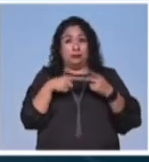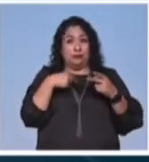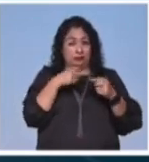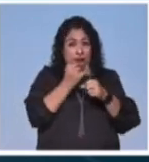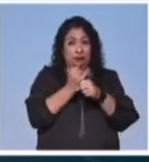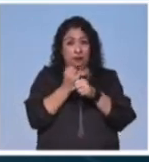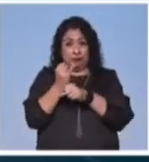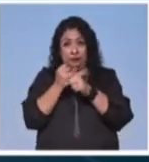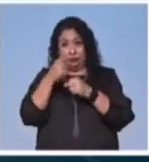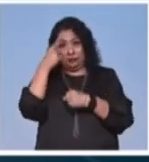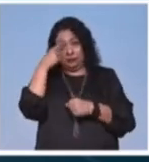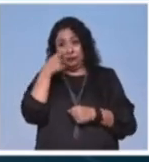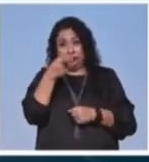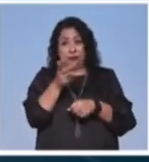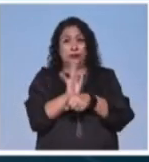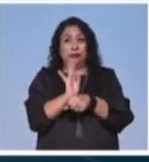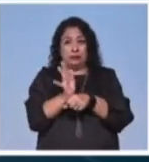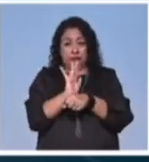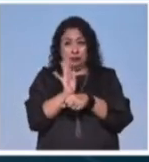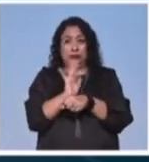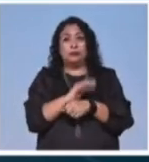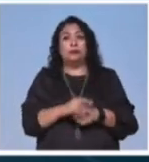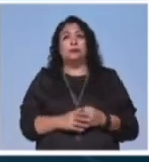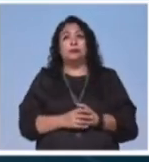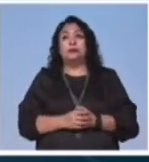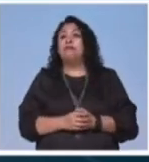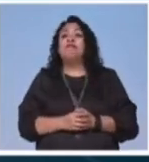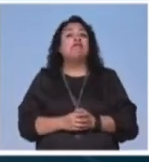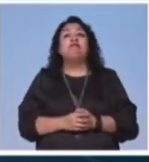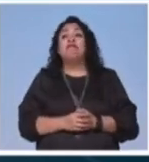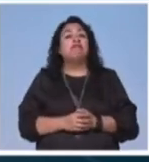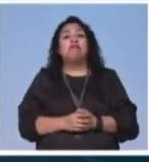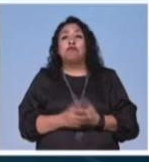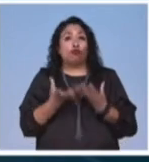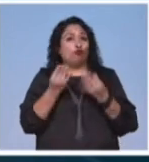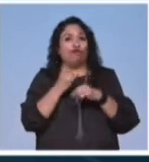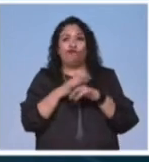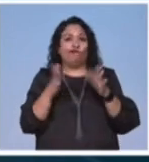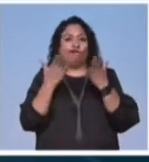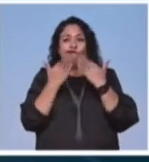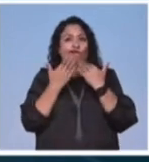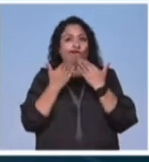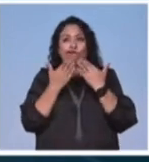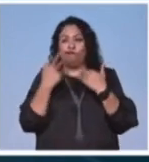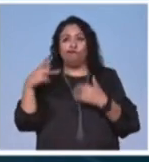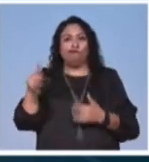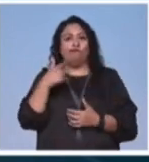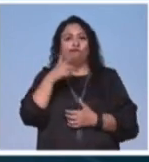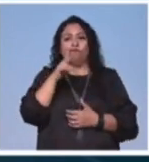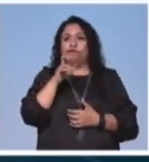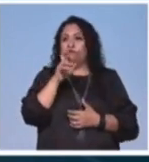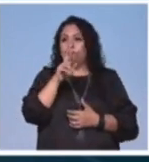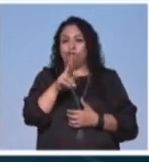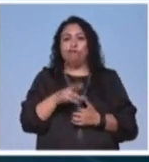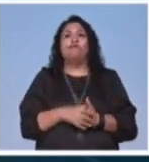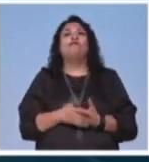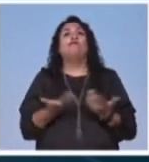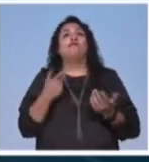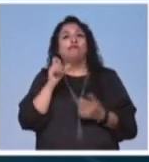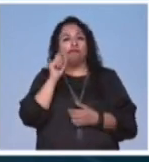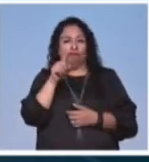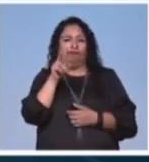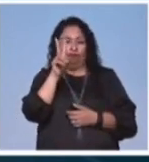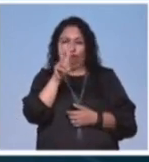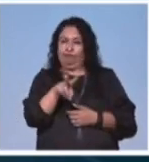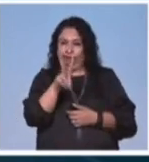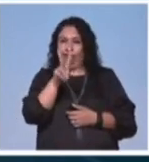investigación para esta película, no había mucha información de Gaspar Yanga. Y también lo